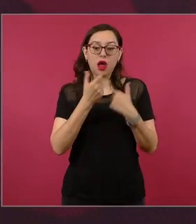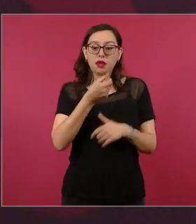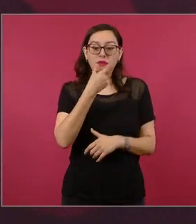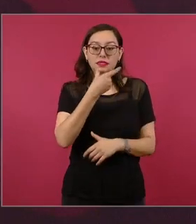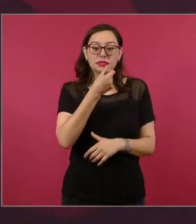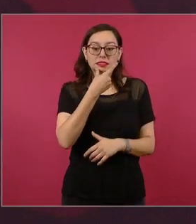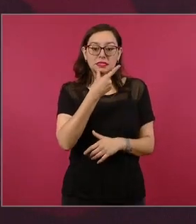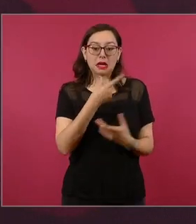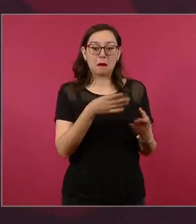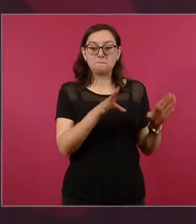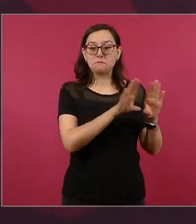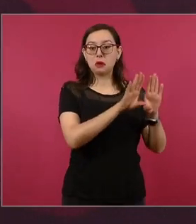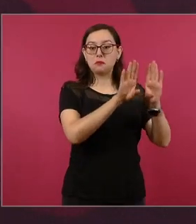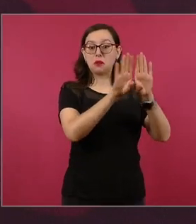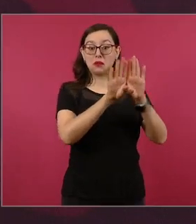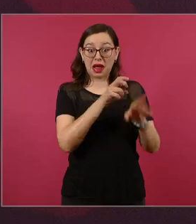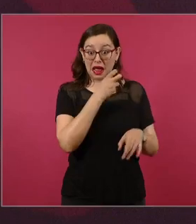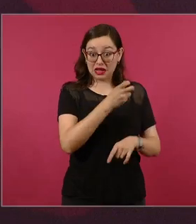medicinas.